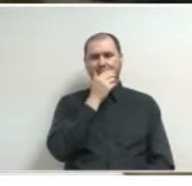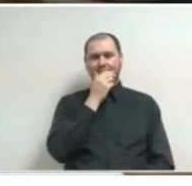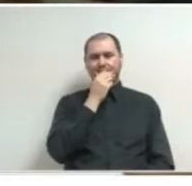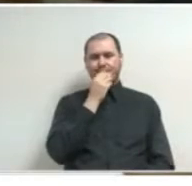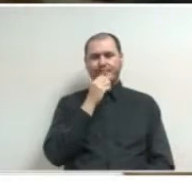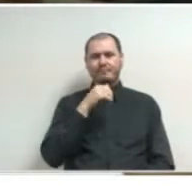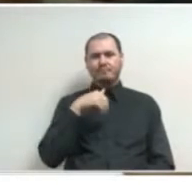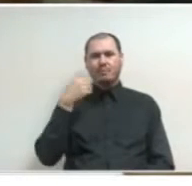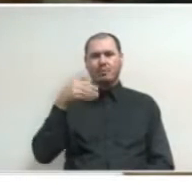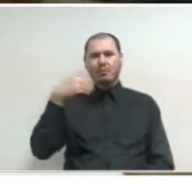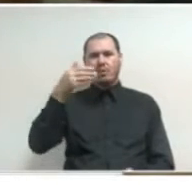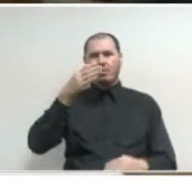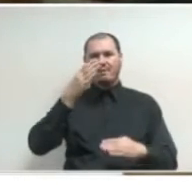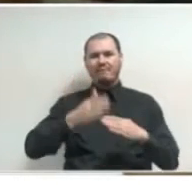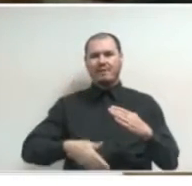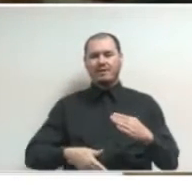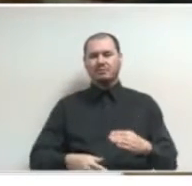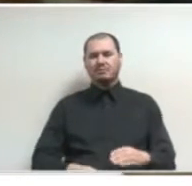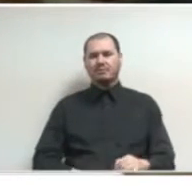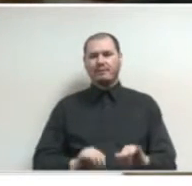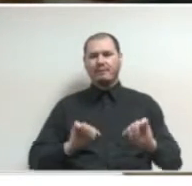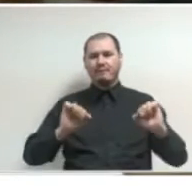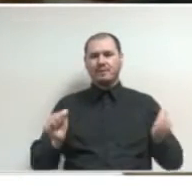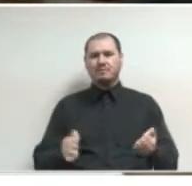Opeva. Interesados a ese concurso.